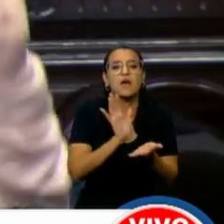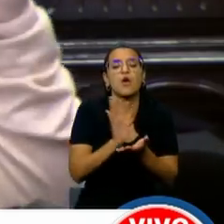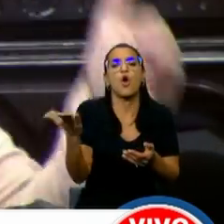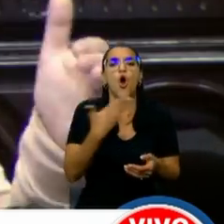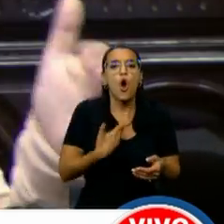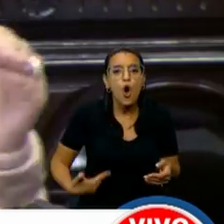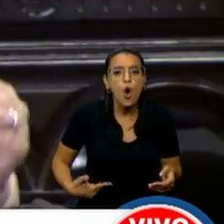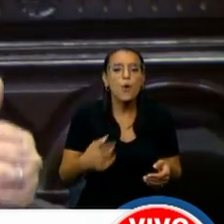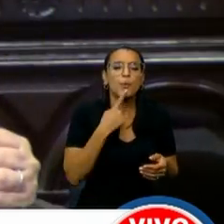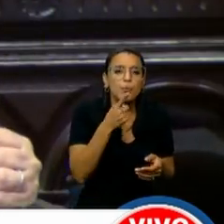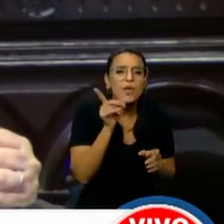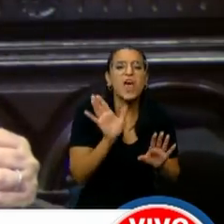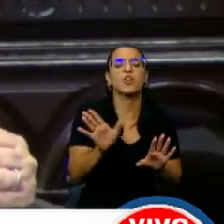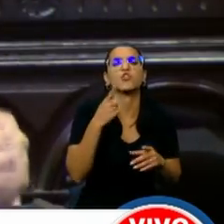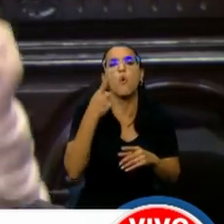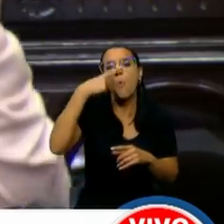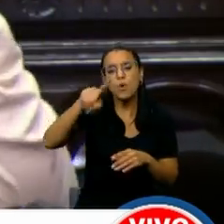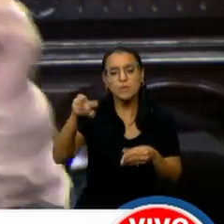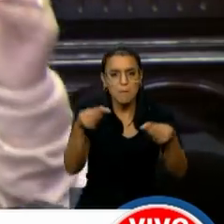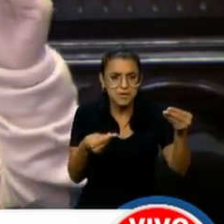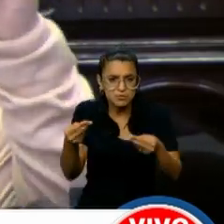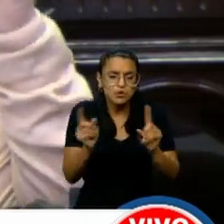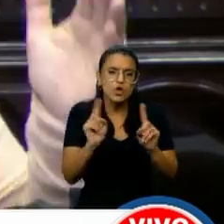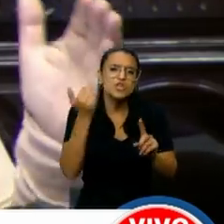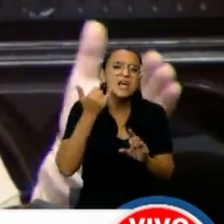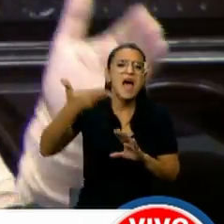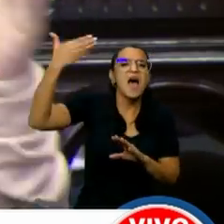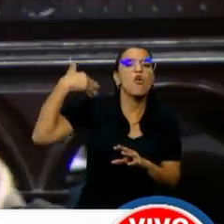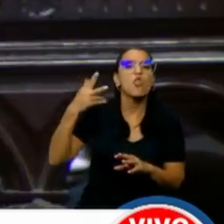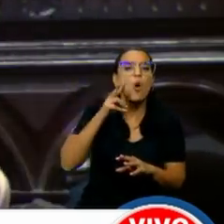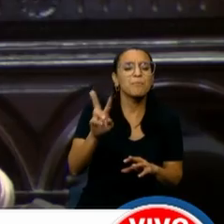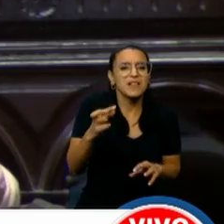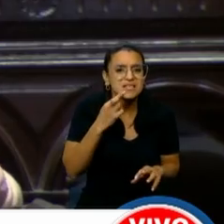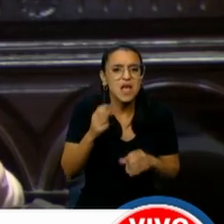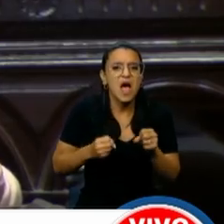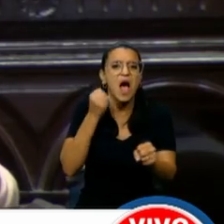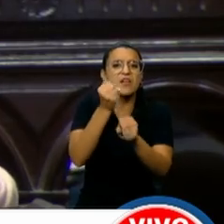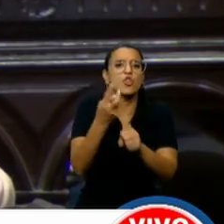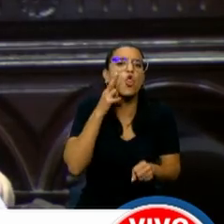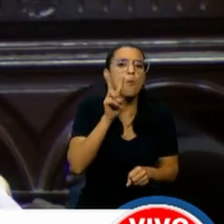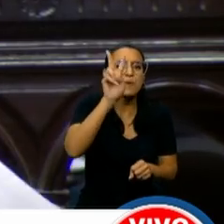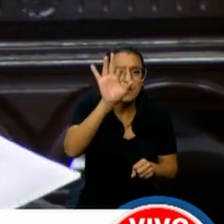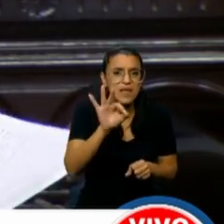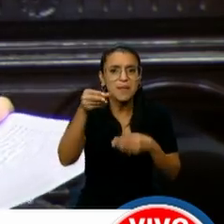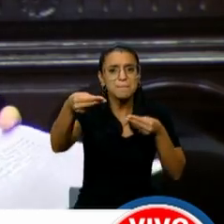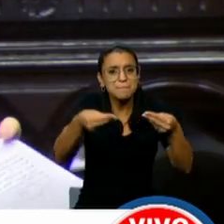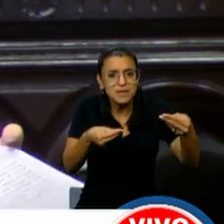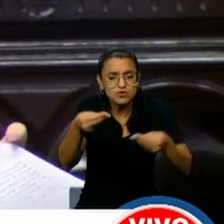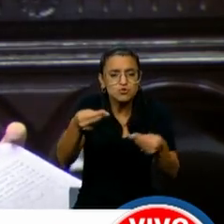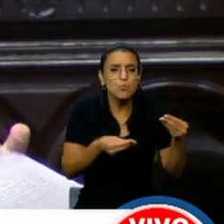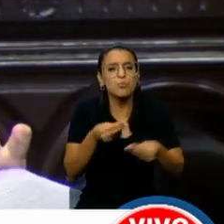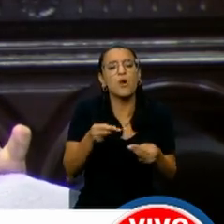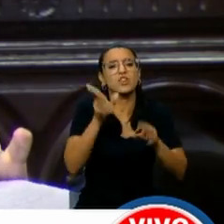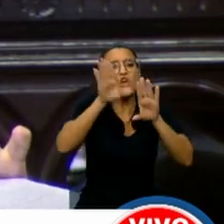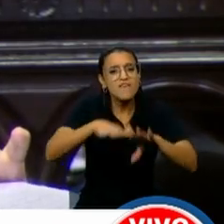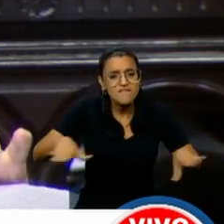no solamente en relación al último presupuesto sino ya del 2019 al 2020 el presupuesto destinado a